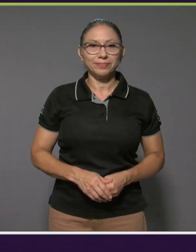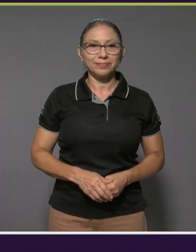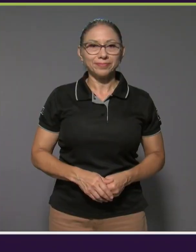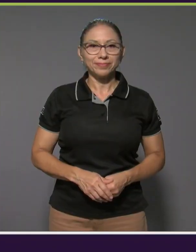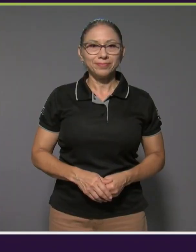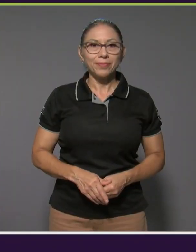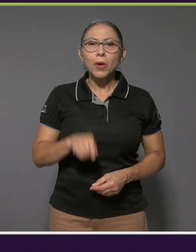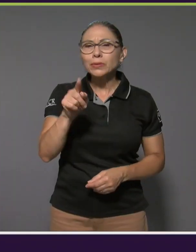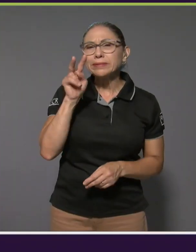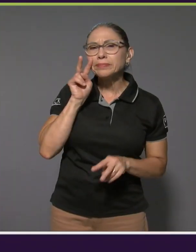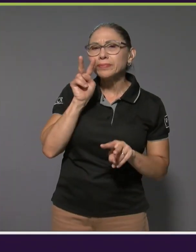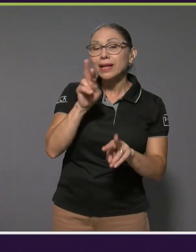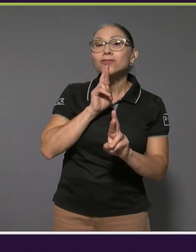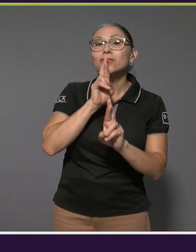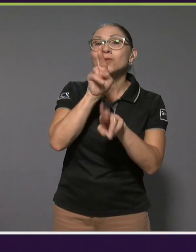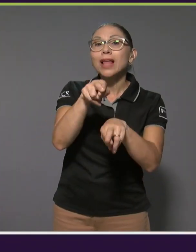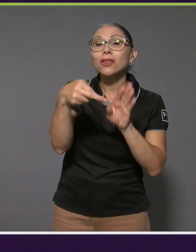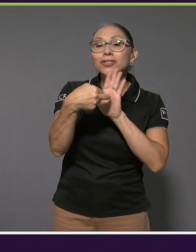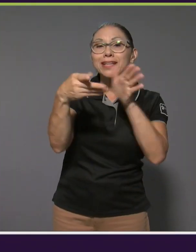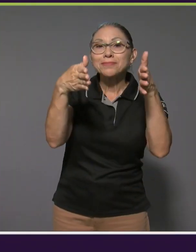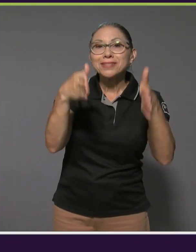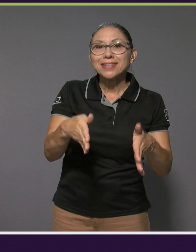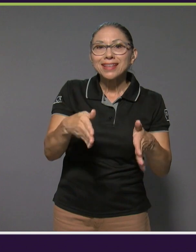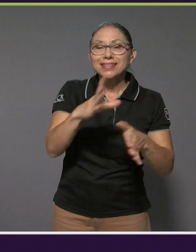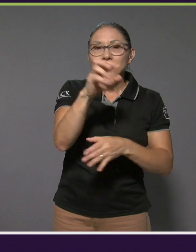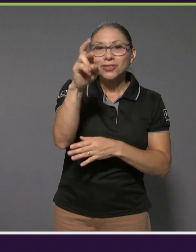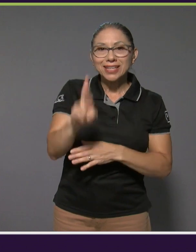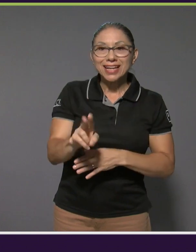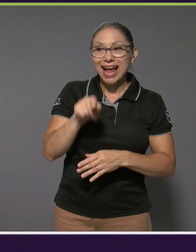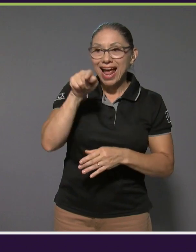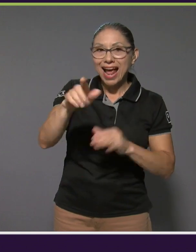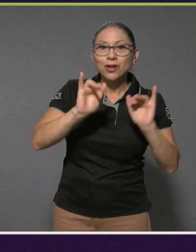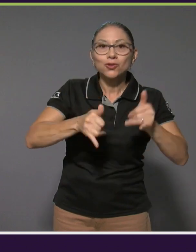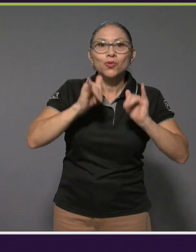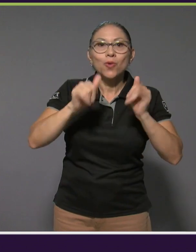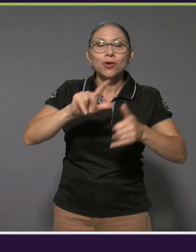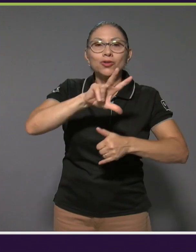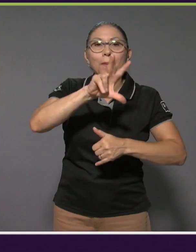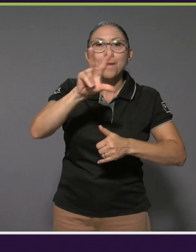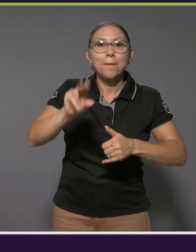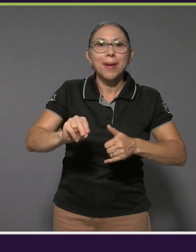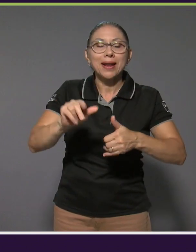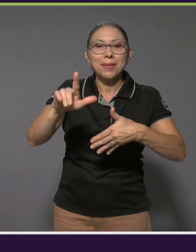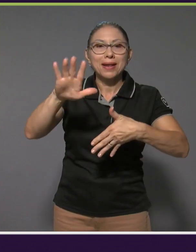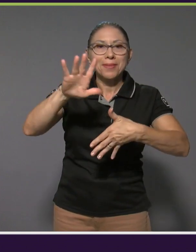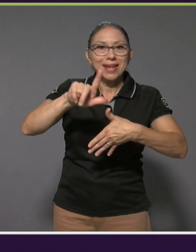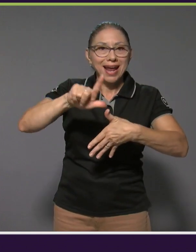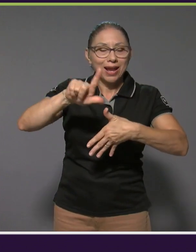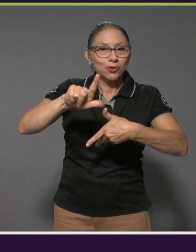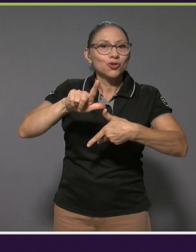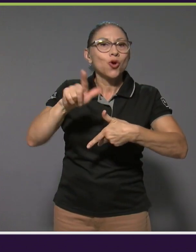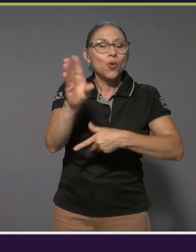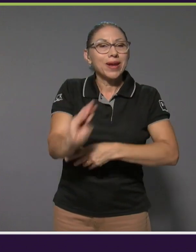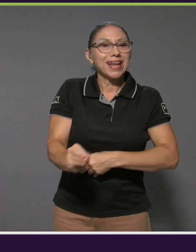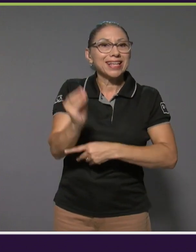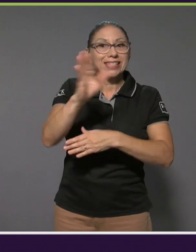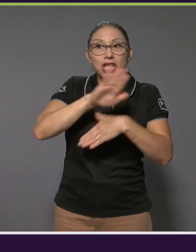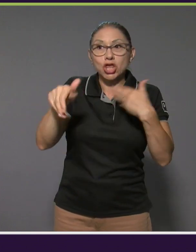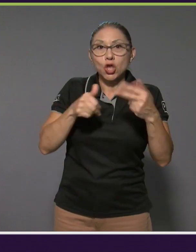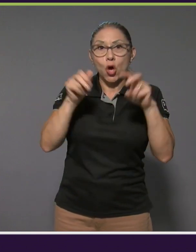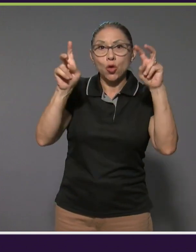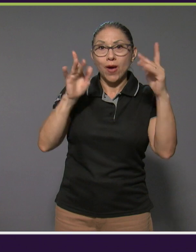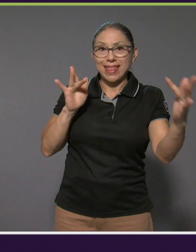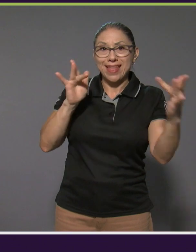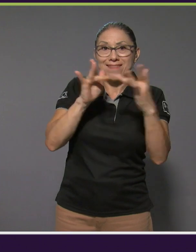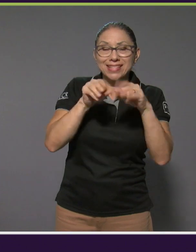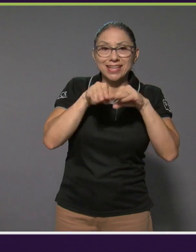Repase los resultados de la delegación TICA, los Juegos para Panamericanos Juveniles y todos nuestros contenidos en las redes sociales. ¿Todavía no nos